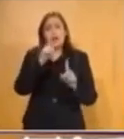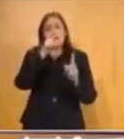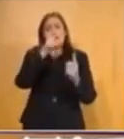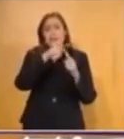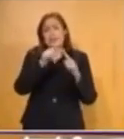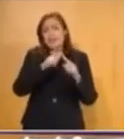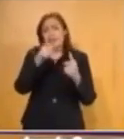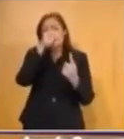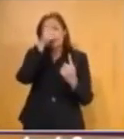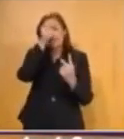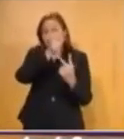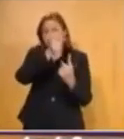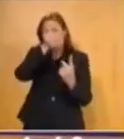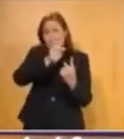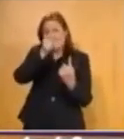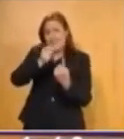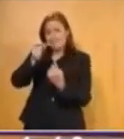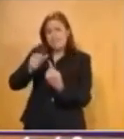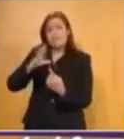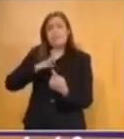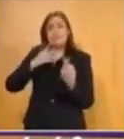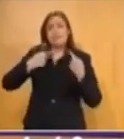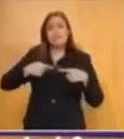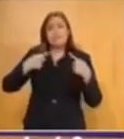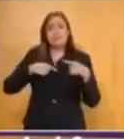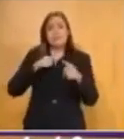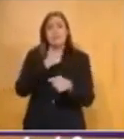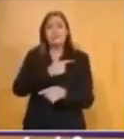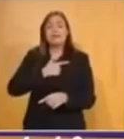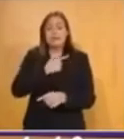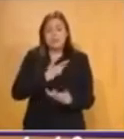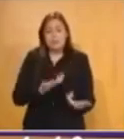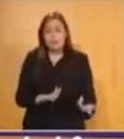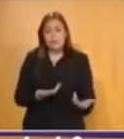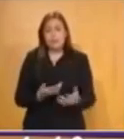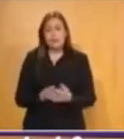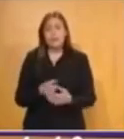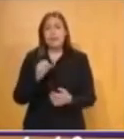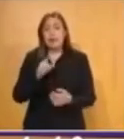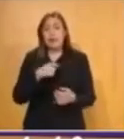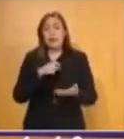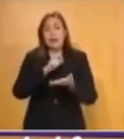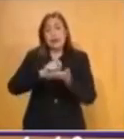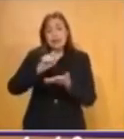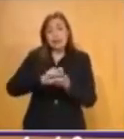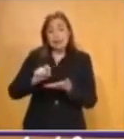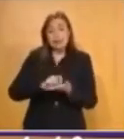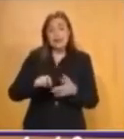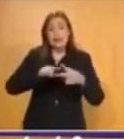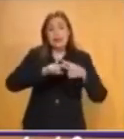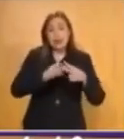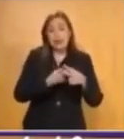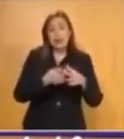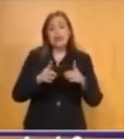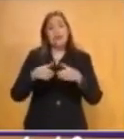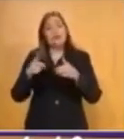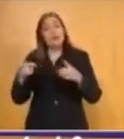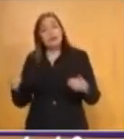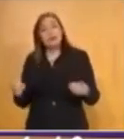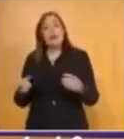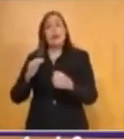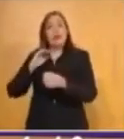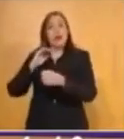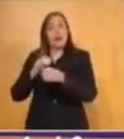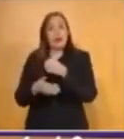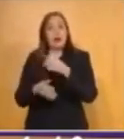gustan. Después tenemos que debes escribir una introducción, el desarrollo y el final de la historia. Pero atención en esto,